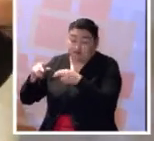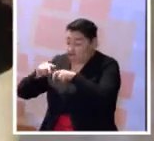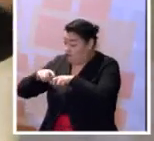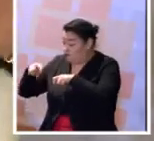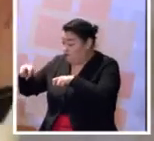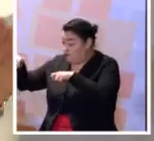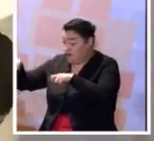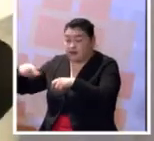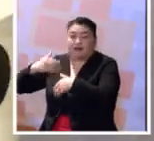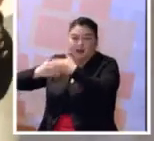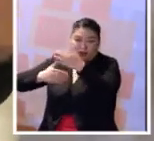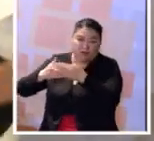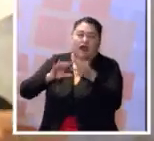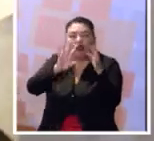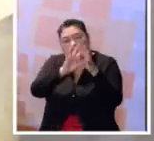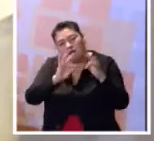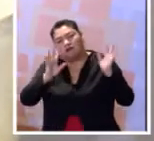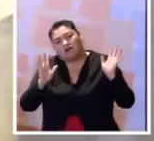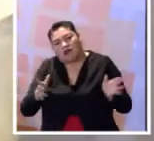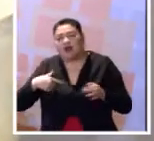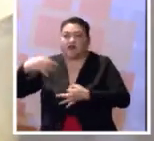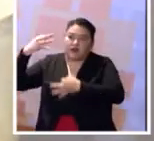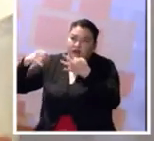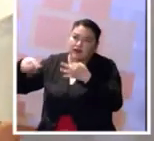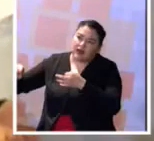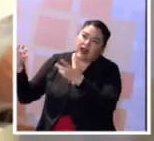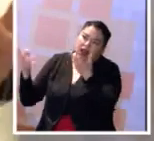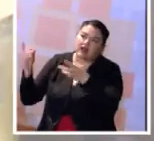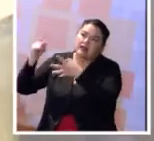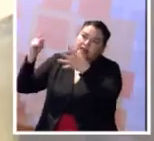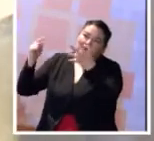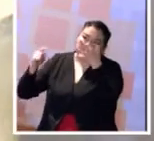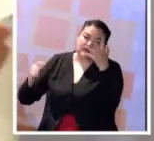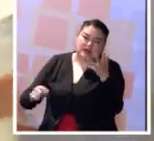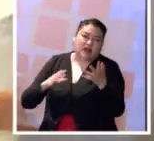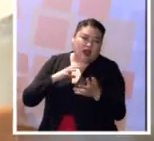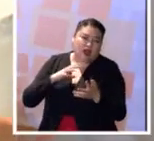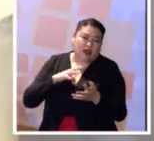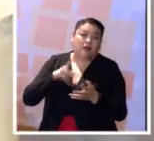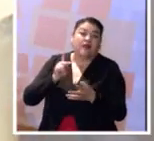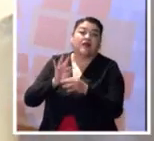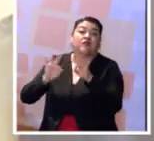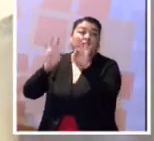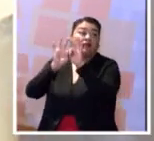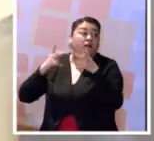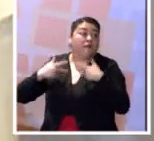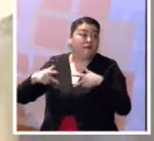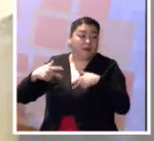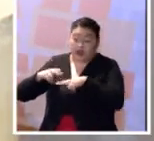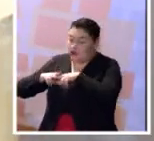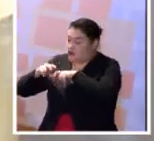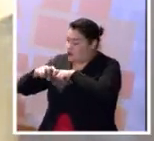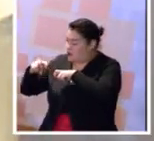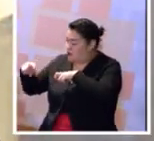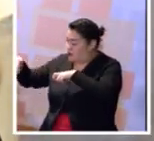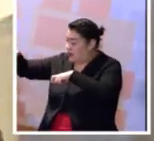¿sí? Después podemos decir todas las cosas que puede hacer un tribunal, pero esa es fundamental. ¿Sí? Muy